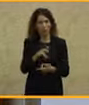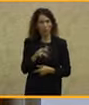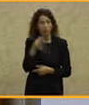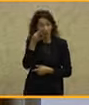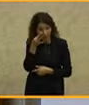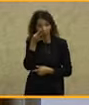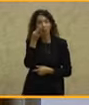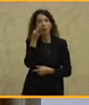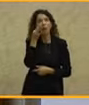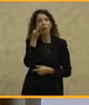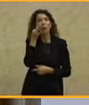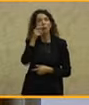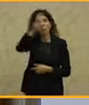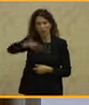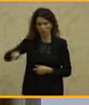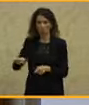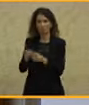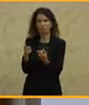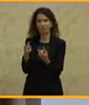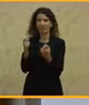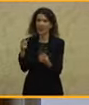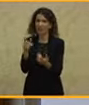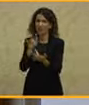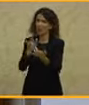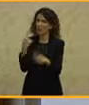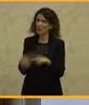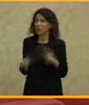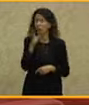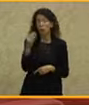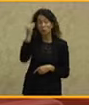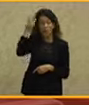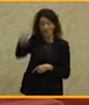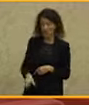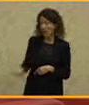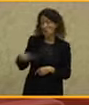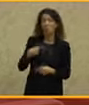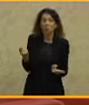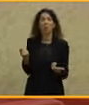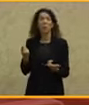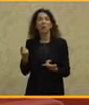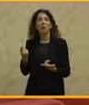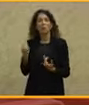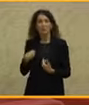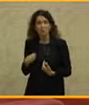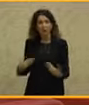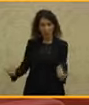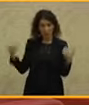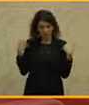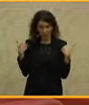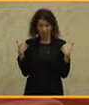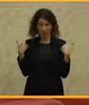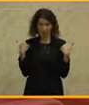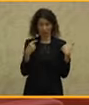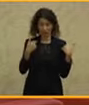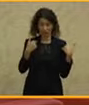que en el fondo se está tratando a la gente de una manera diferente, porque entienden que no pueden asumir las mismas responsabilidades que los